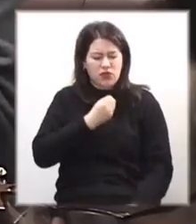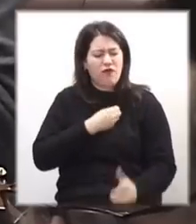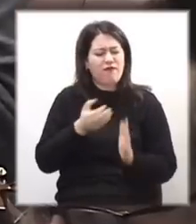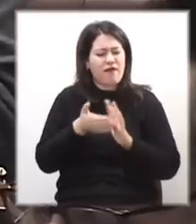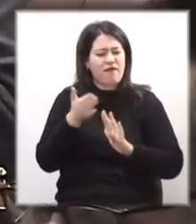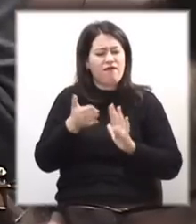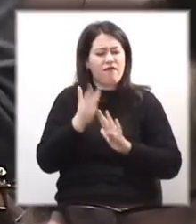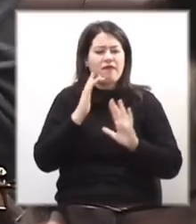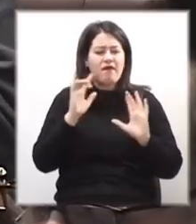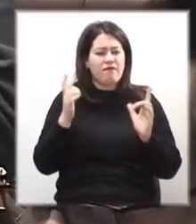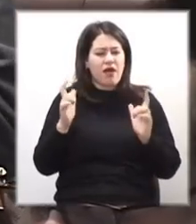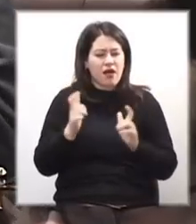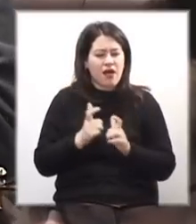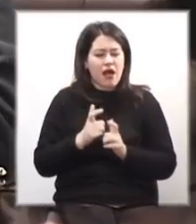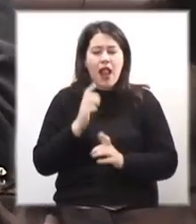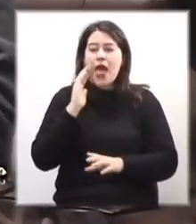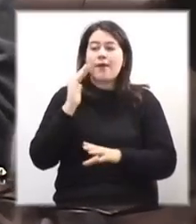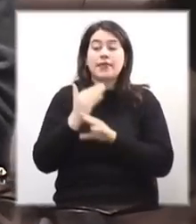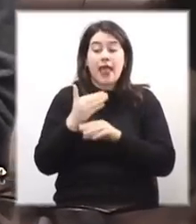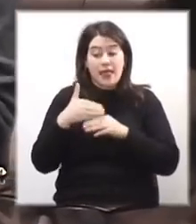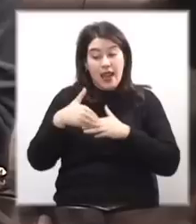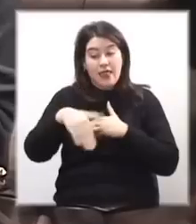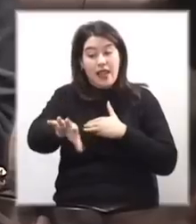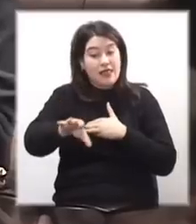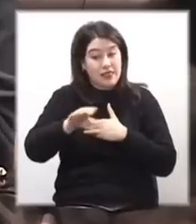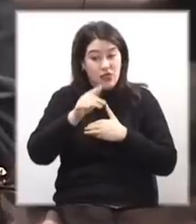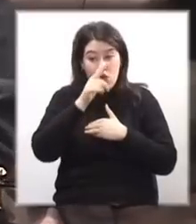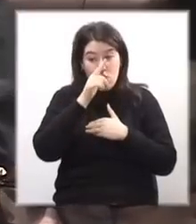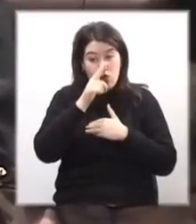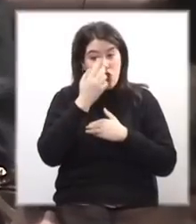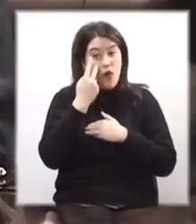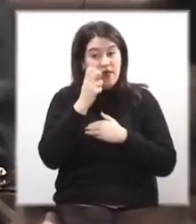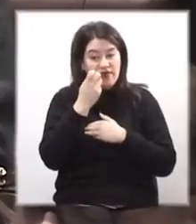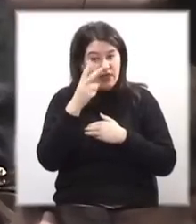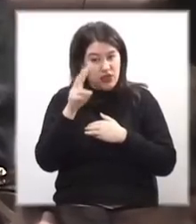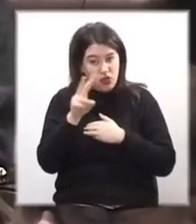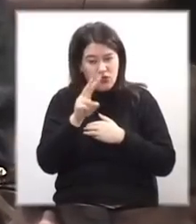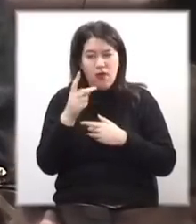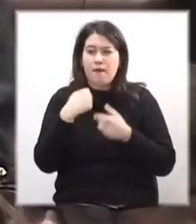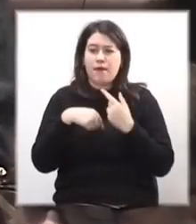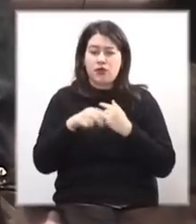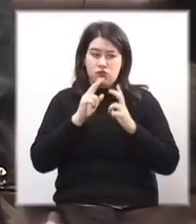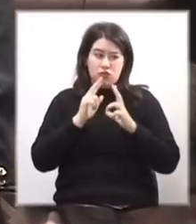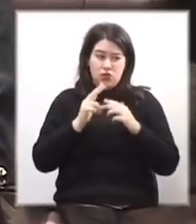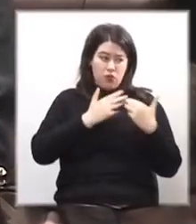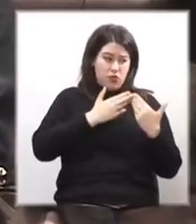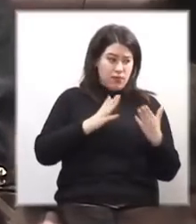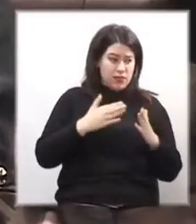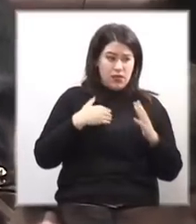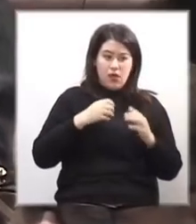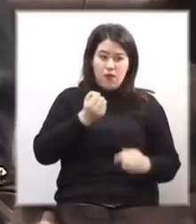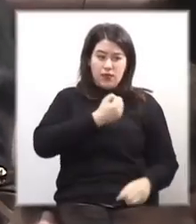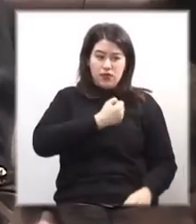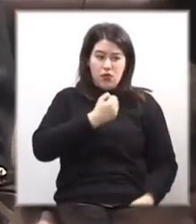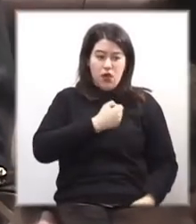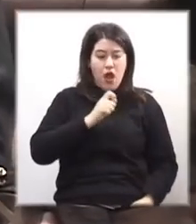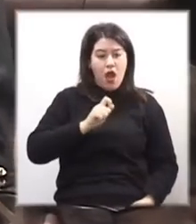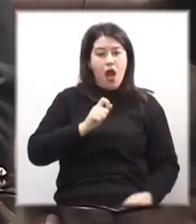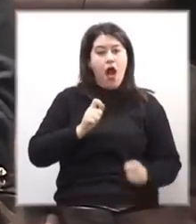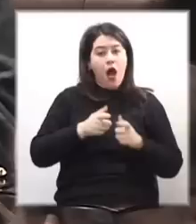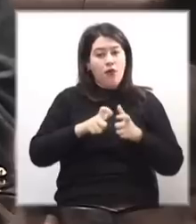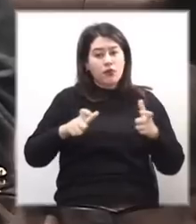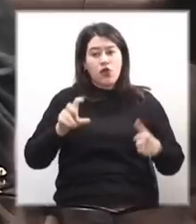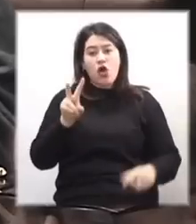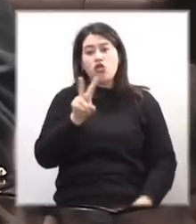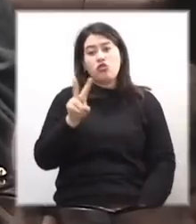bajarían en el segundo semestre del 2022. Pero, como dije al principio, los homicidios aumentaron un 25% de